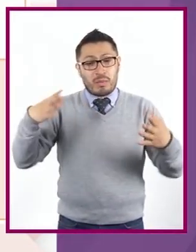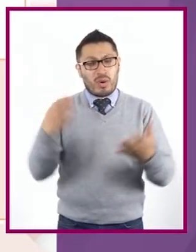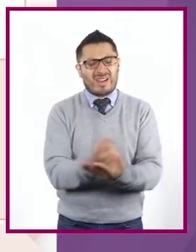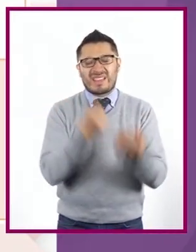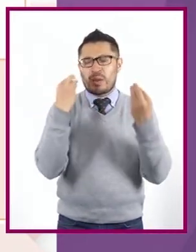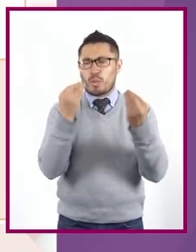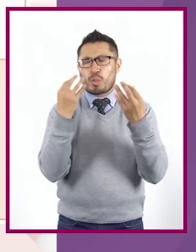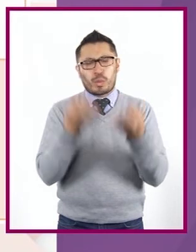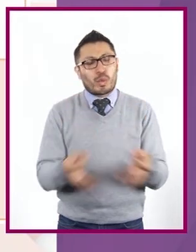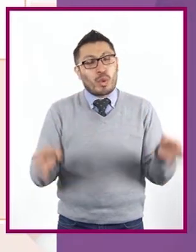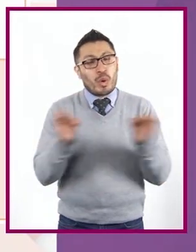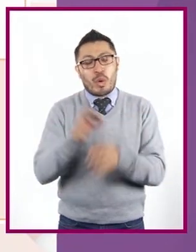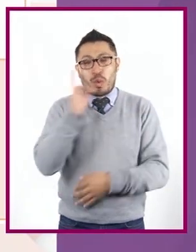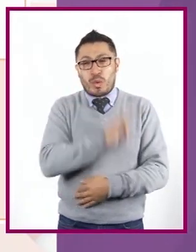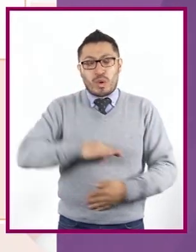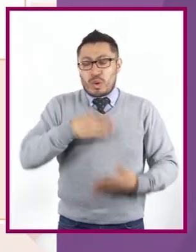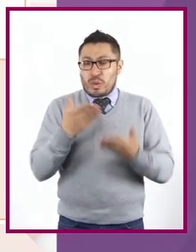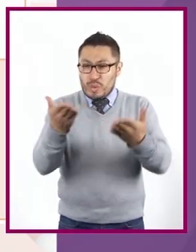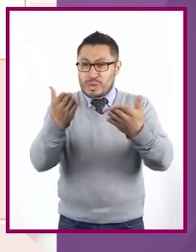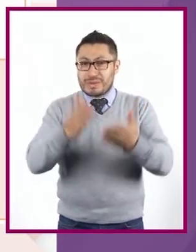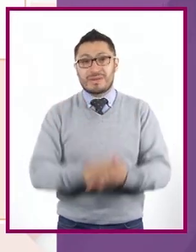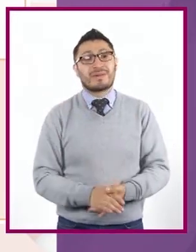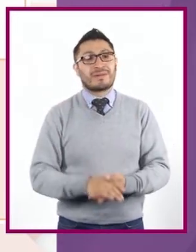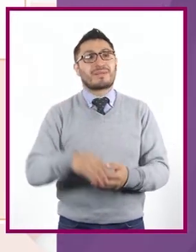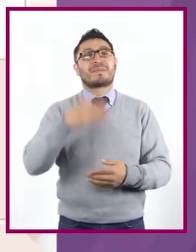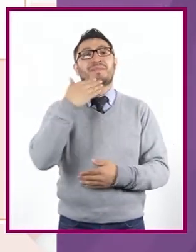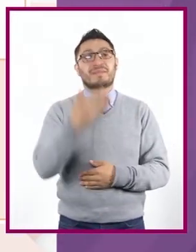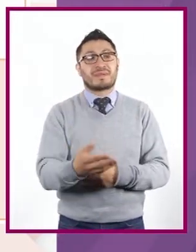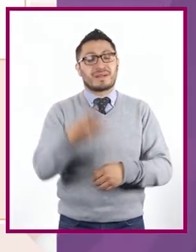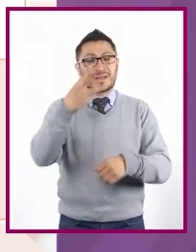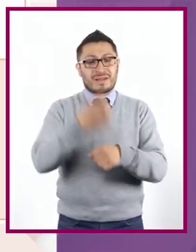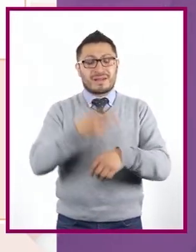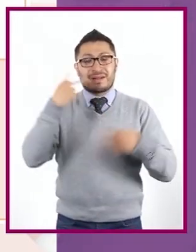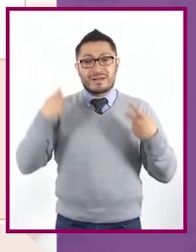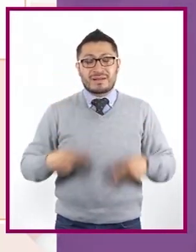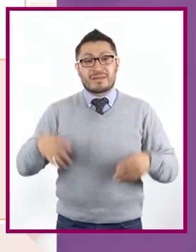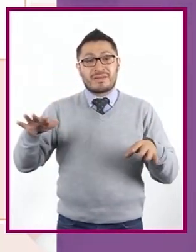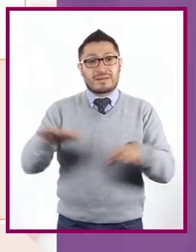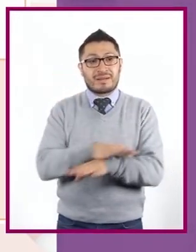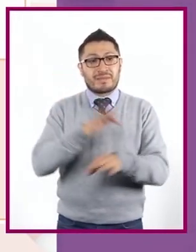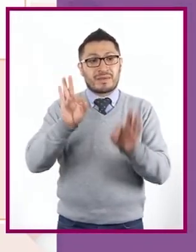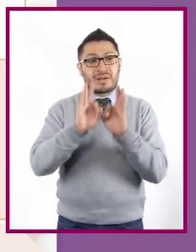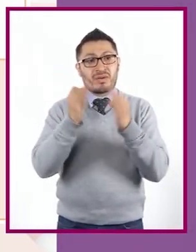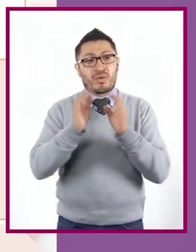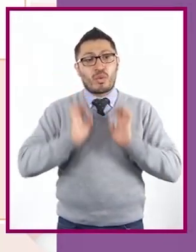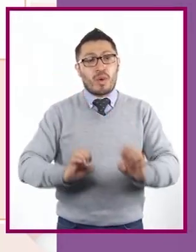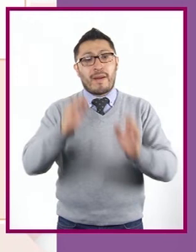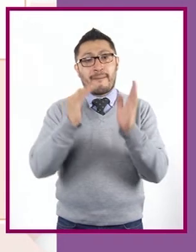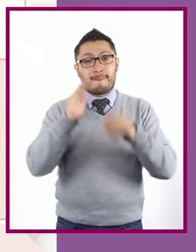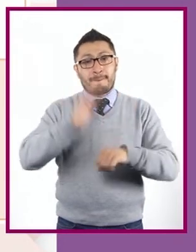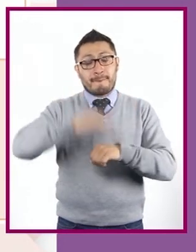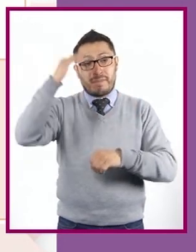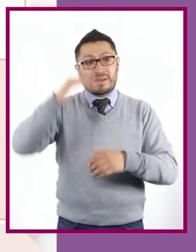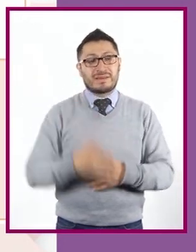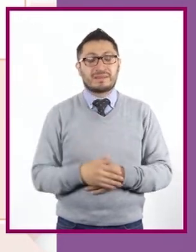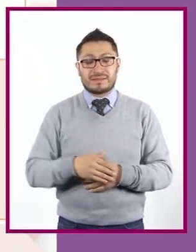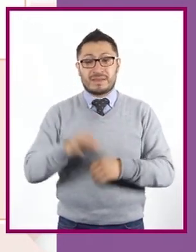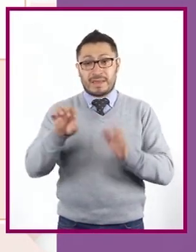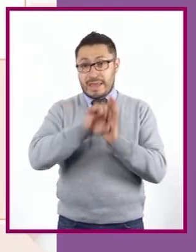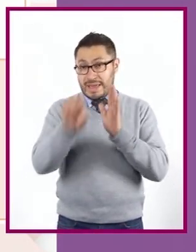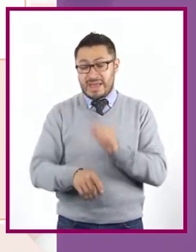Correcto. Cambiamos a tercera persona y eso lo vuelve más formal. Ahora bien, te pondré otro